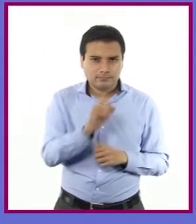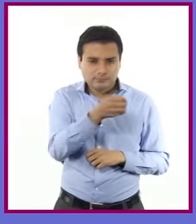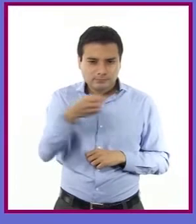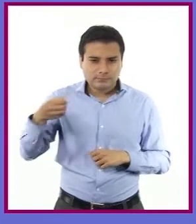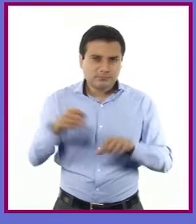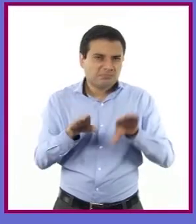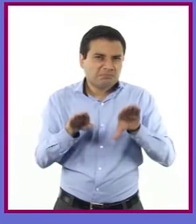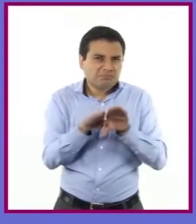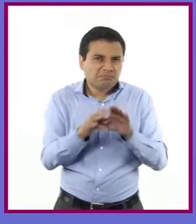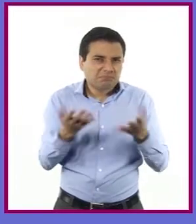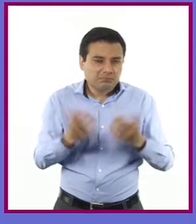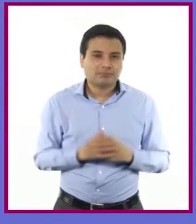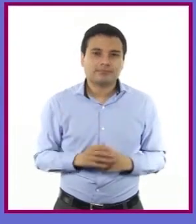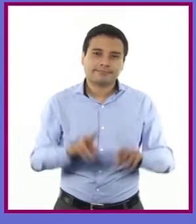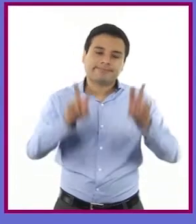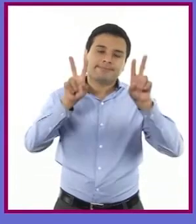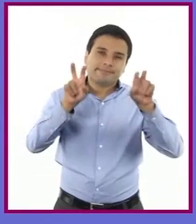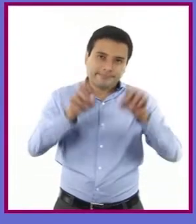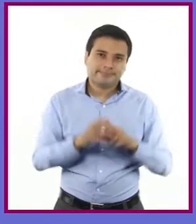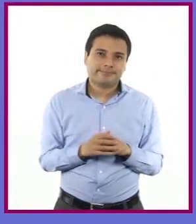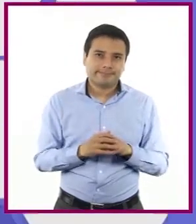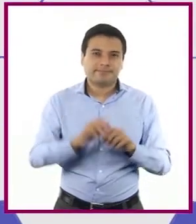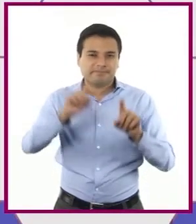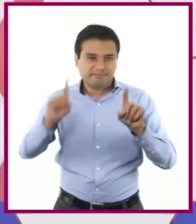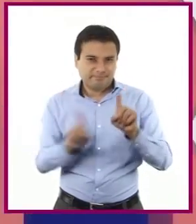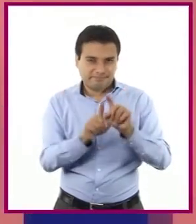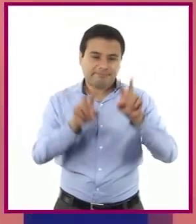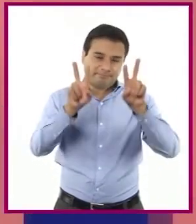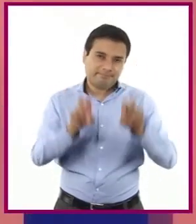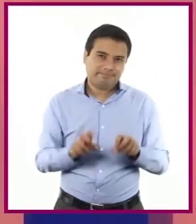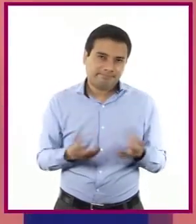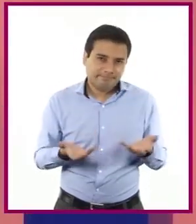en temas y subtemas.